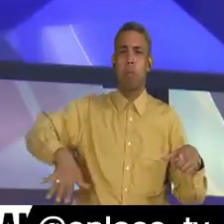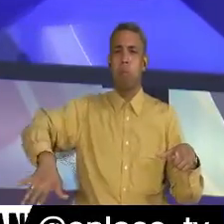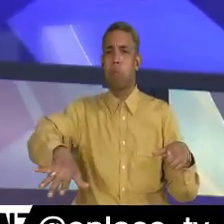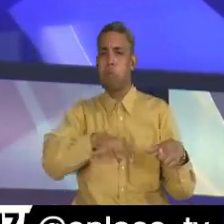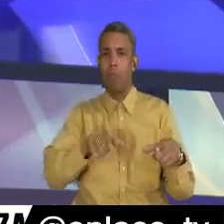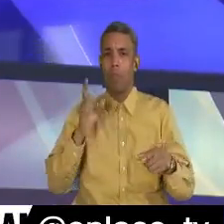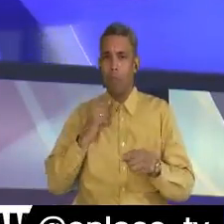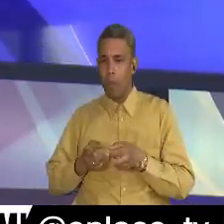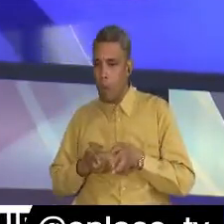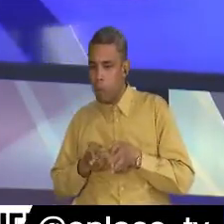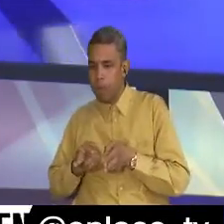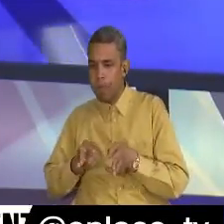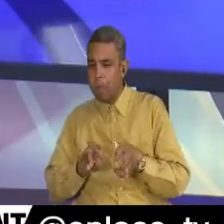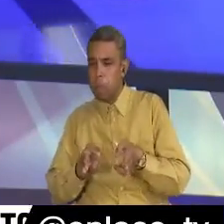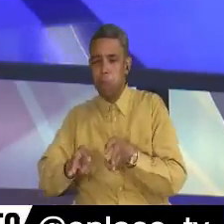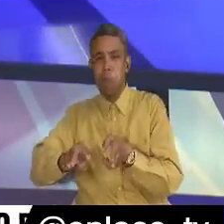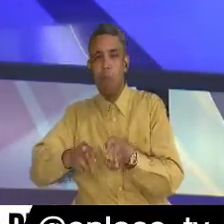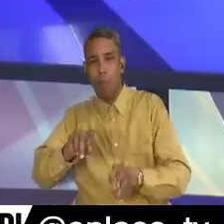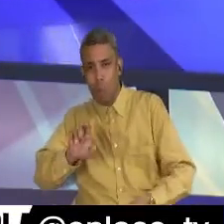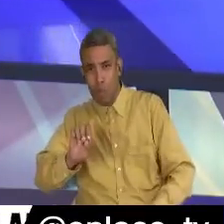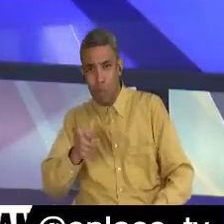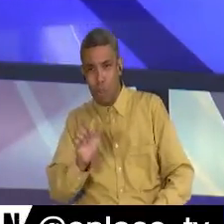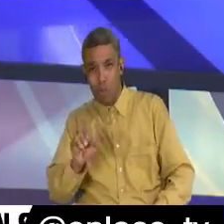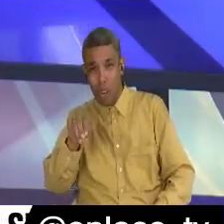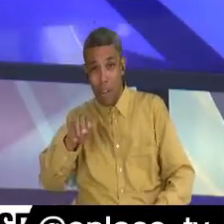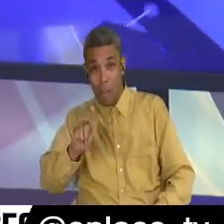influencia, con el fin de conectar los cuerpos de agua y así